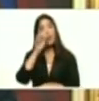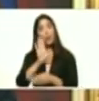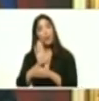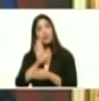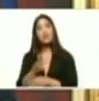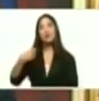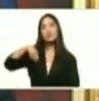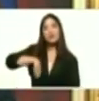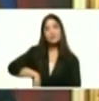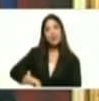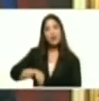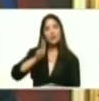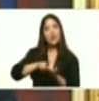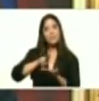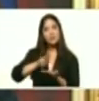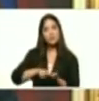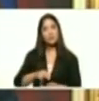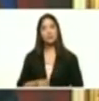salario y las pensiones.